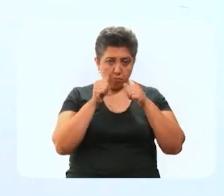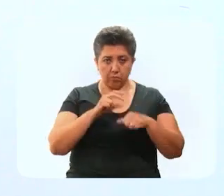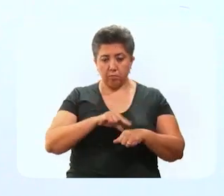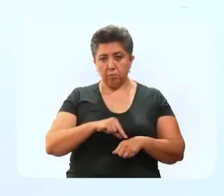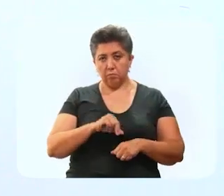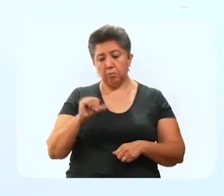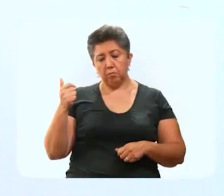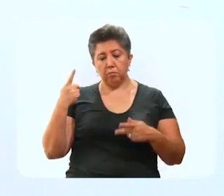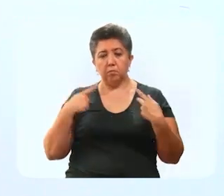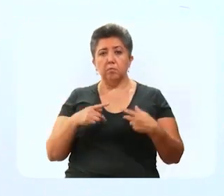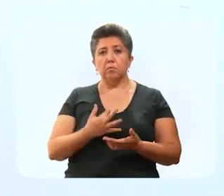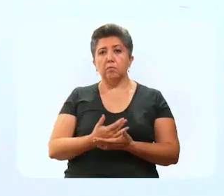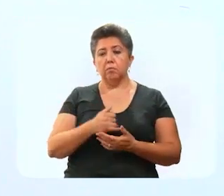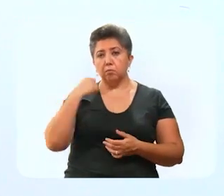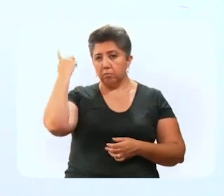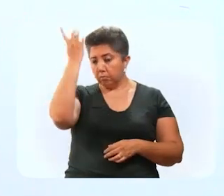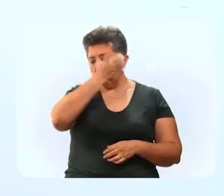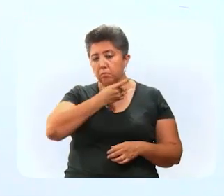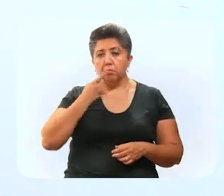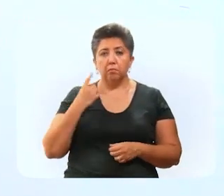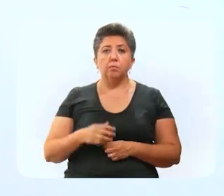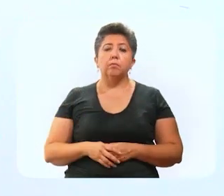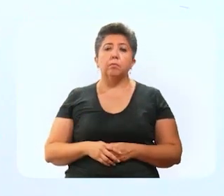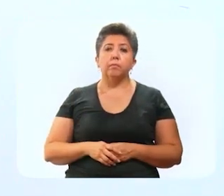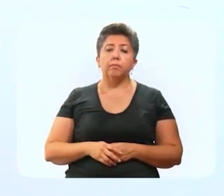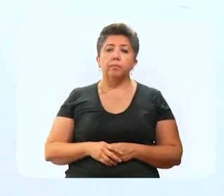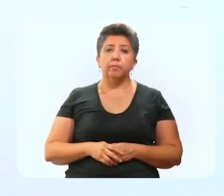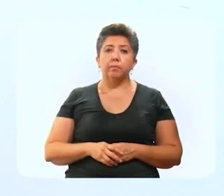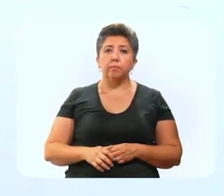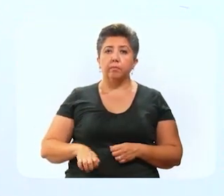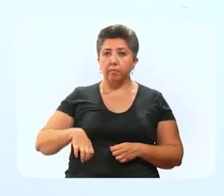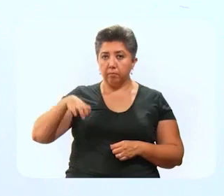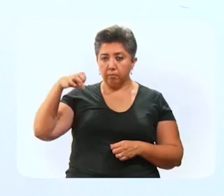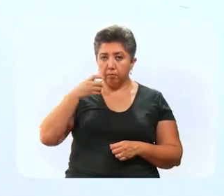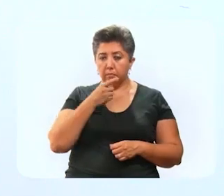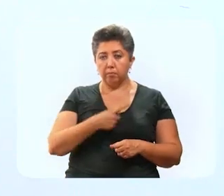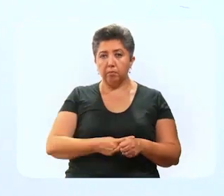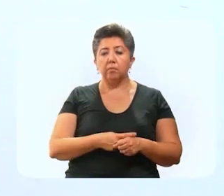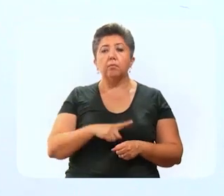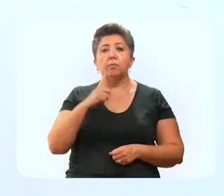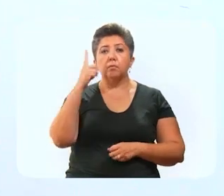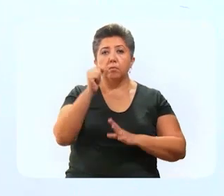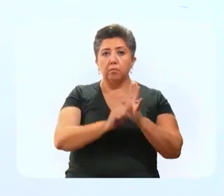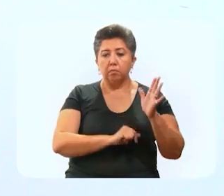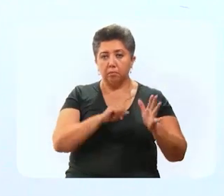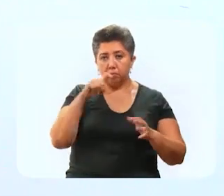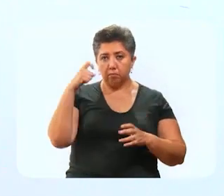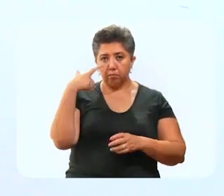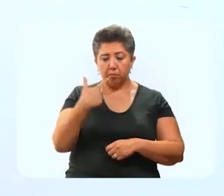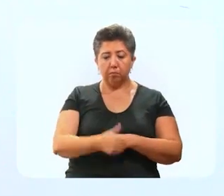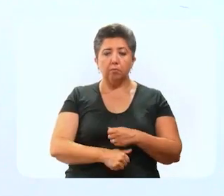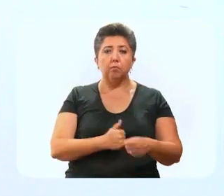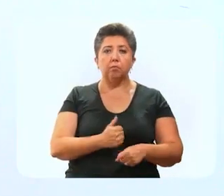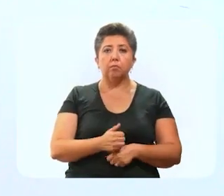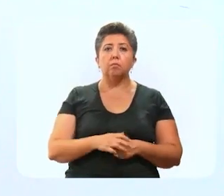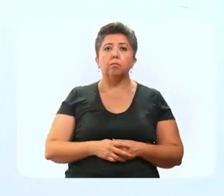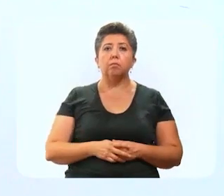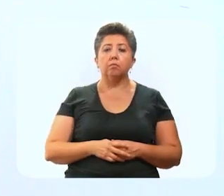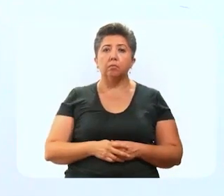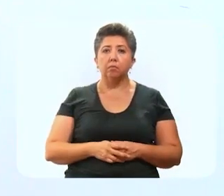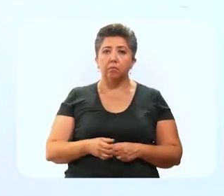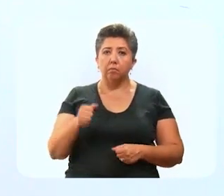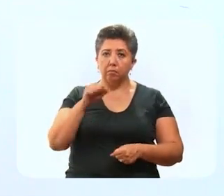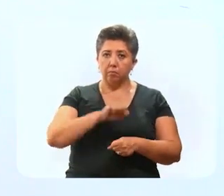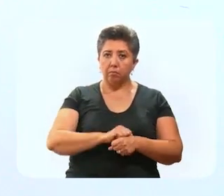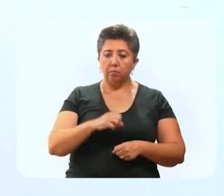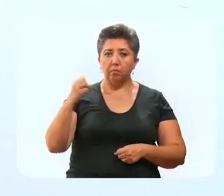total. Hay otros pacientes a la espera de diagnóstico. El rango de edad de los casos es de 1 mes a 107 años.